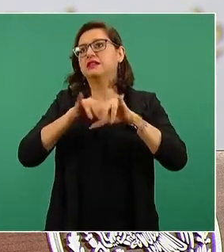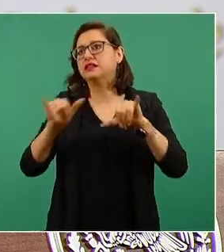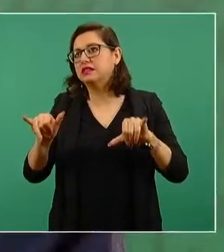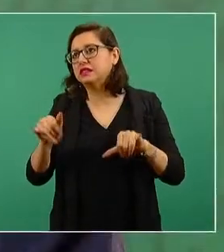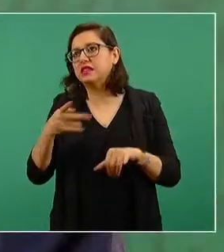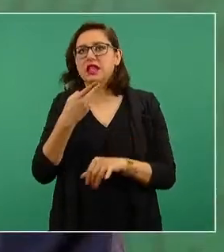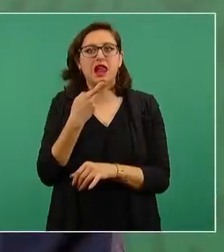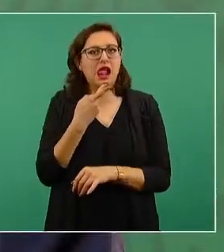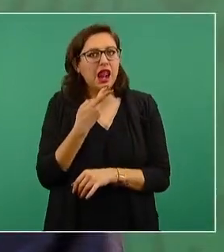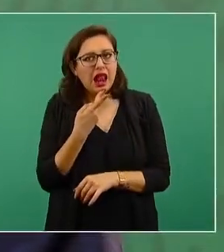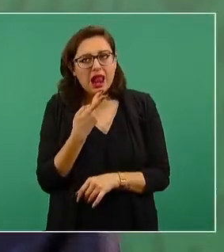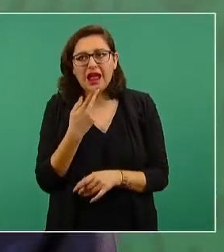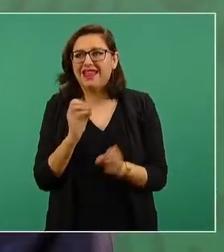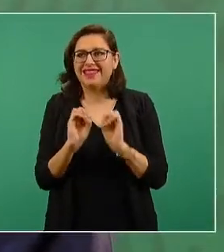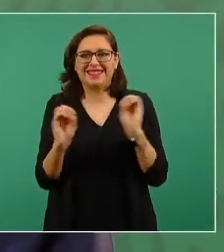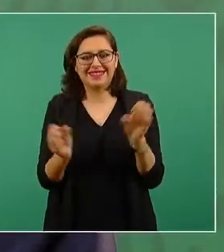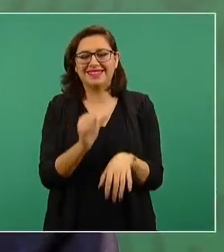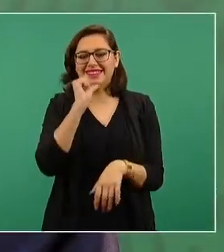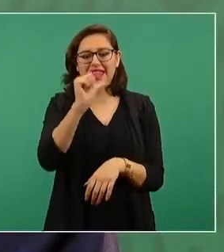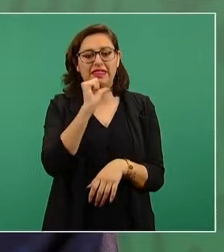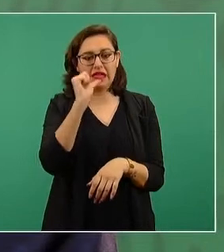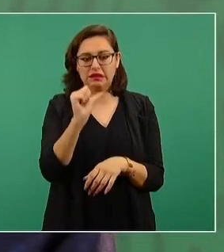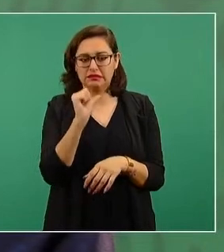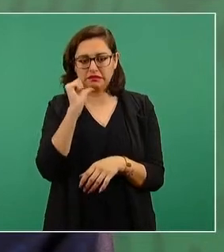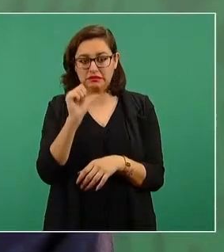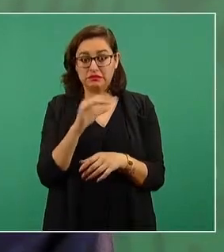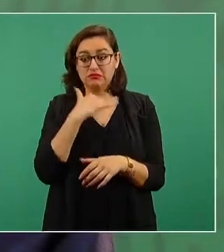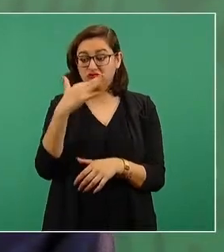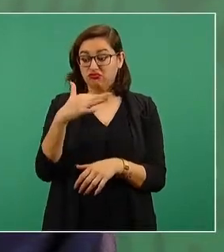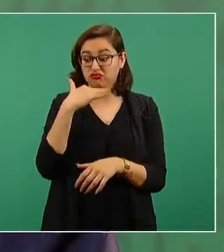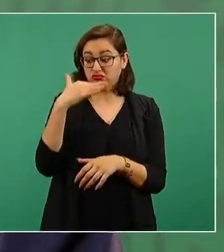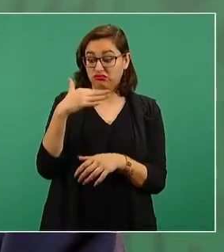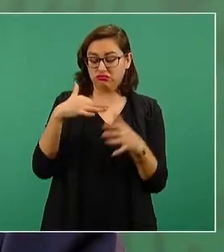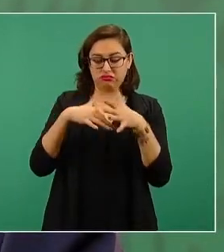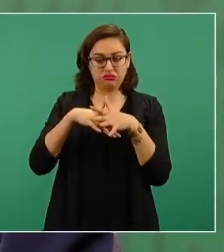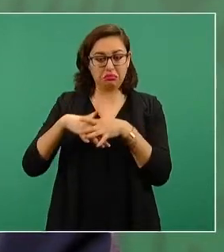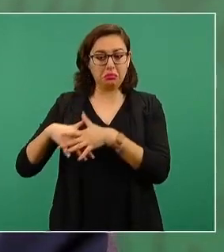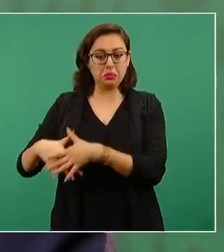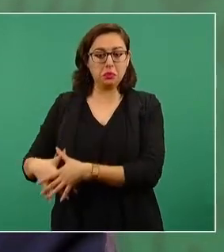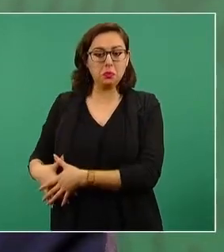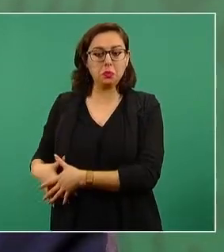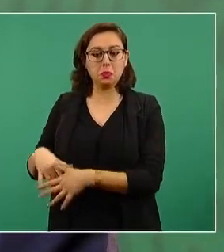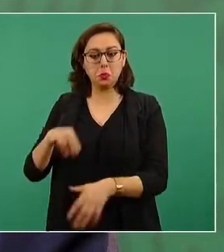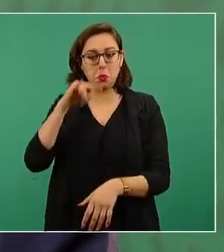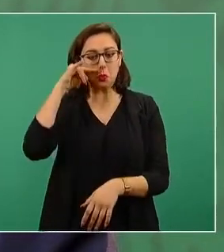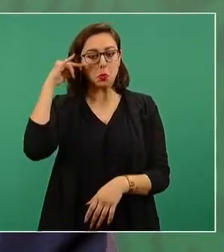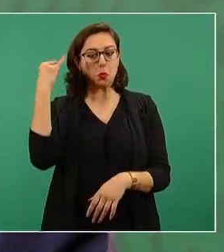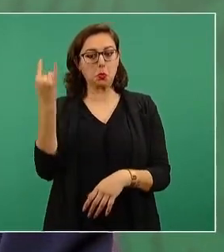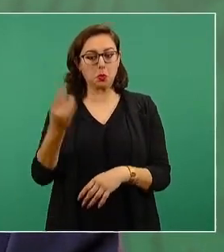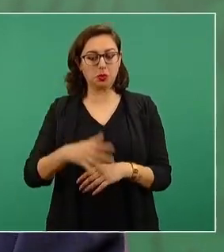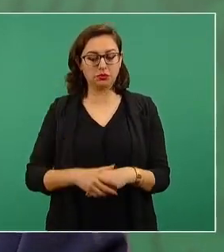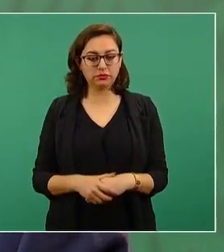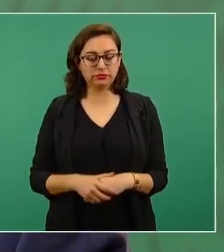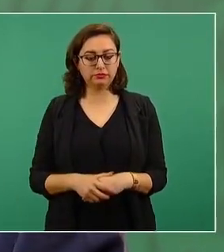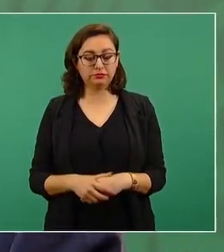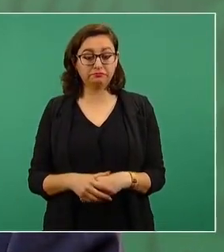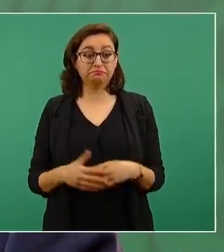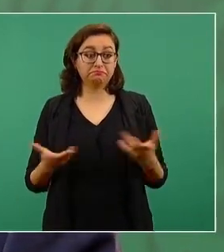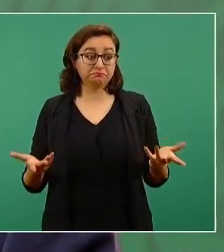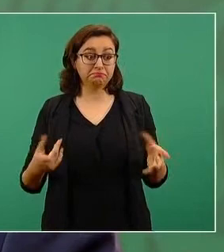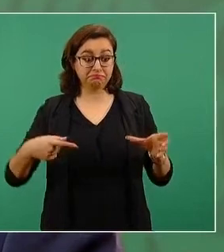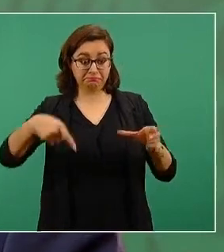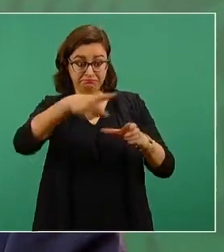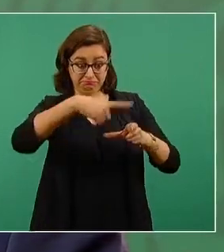por retórica, se hablaba de corrupción. Sería bueno que los estudiosos